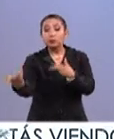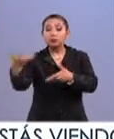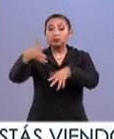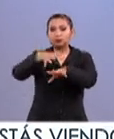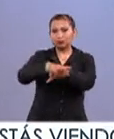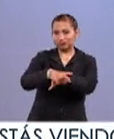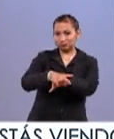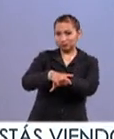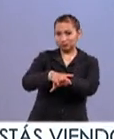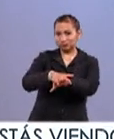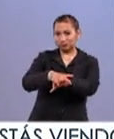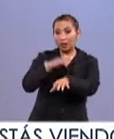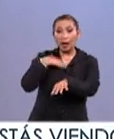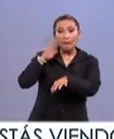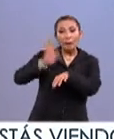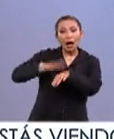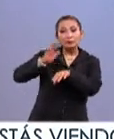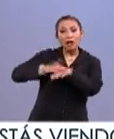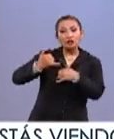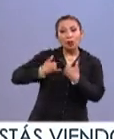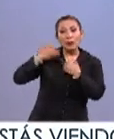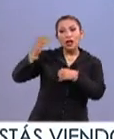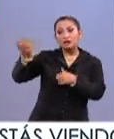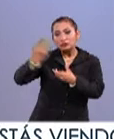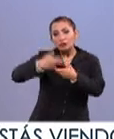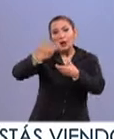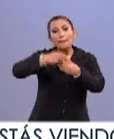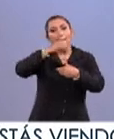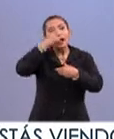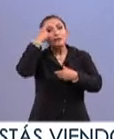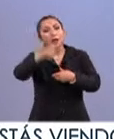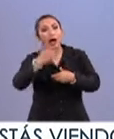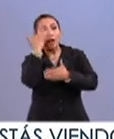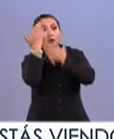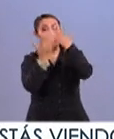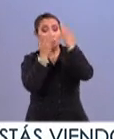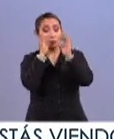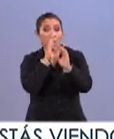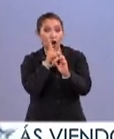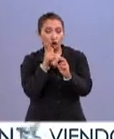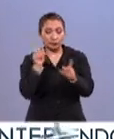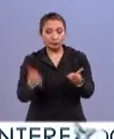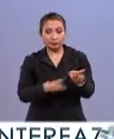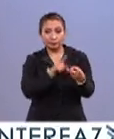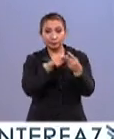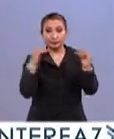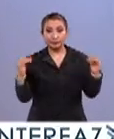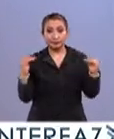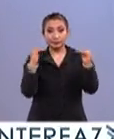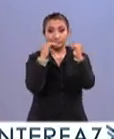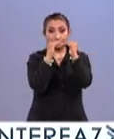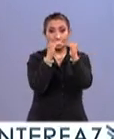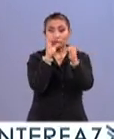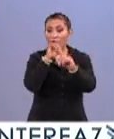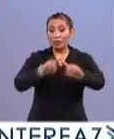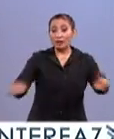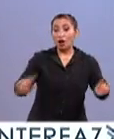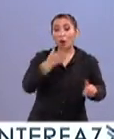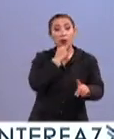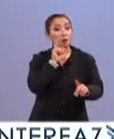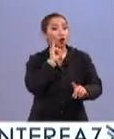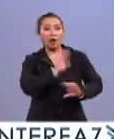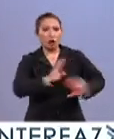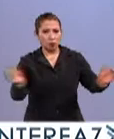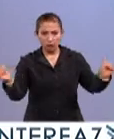inclusión, que cada vez tengamos más jóvenes con becas para prepararse. Segundo, equidad, que no haya diferencia de